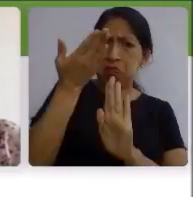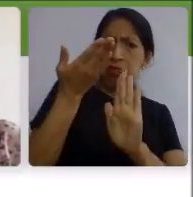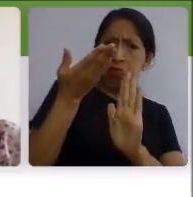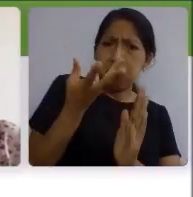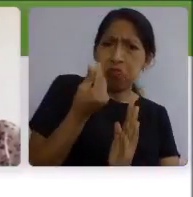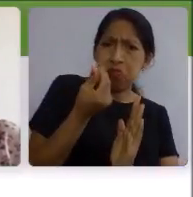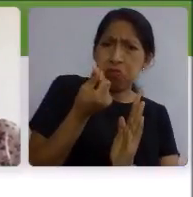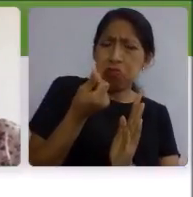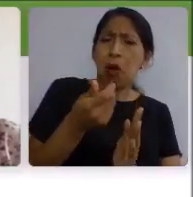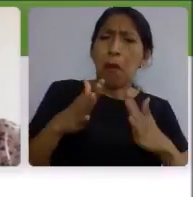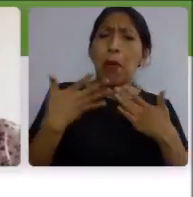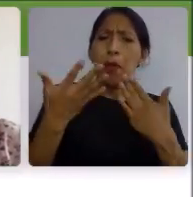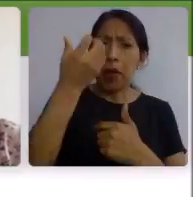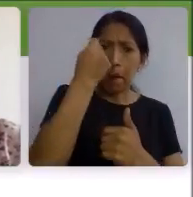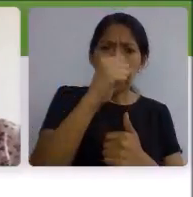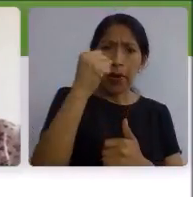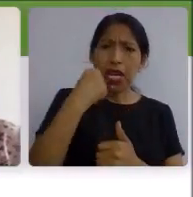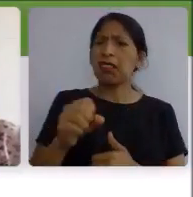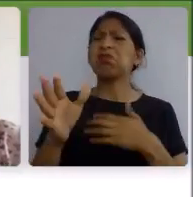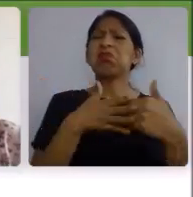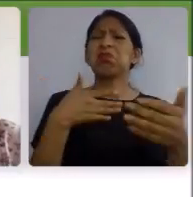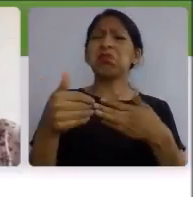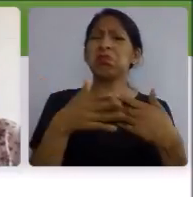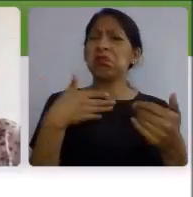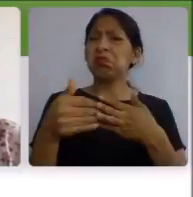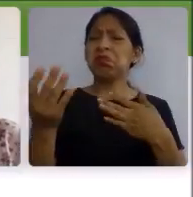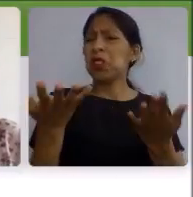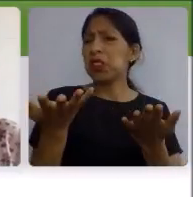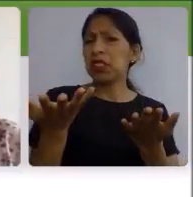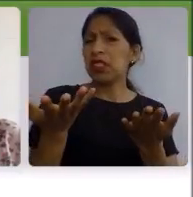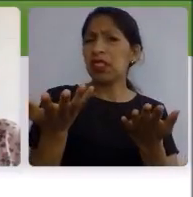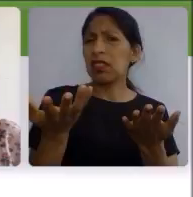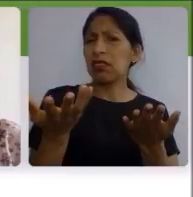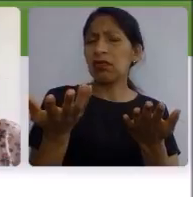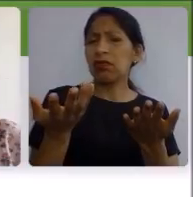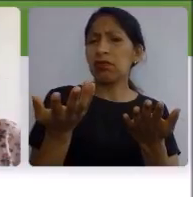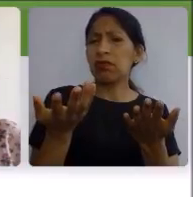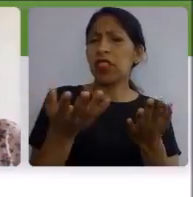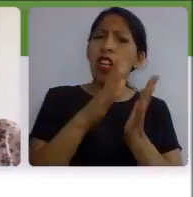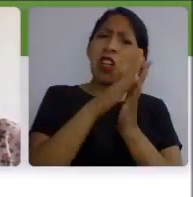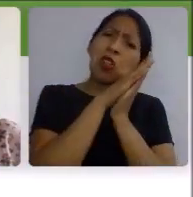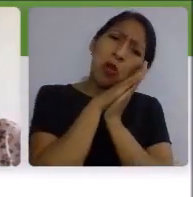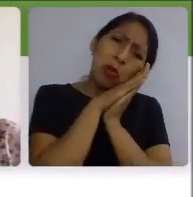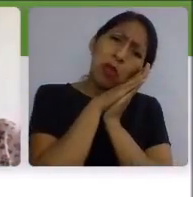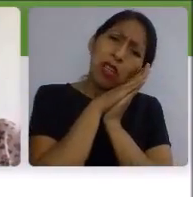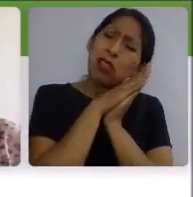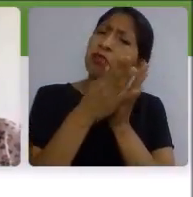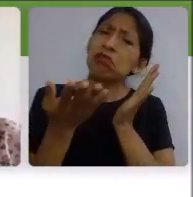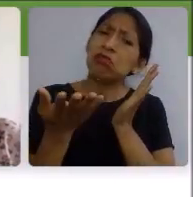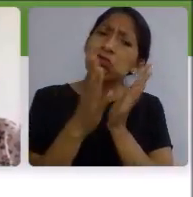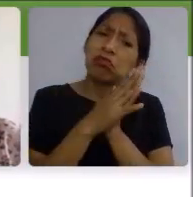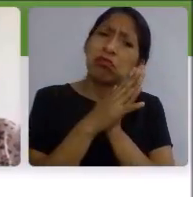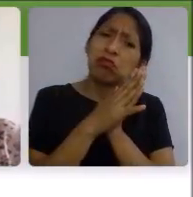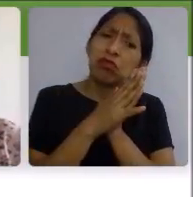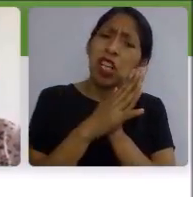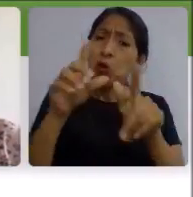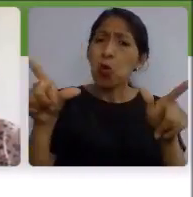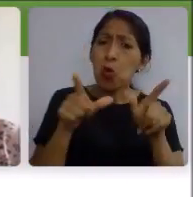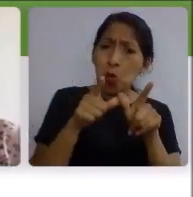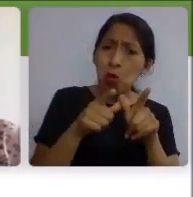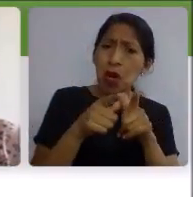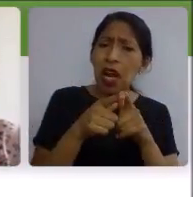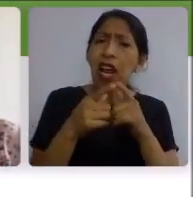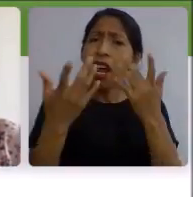dinero para poder viajar porque no les interesa. Por último, dormir en un albergue con tal